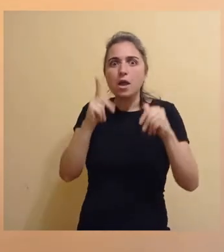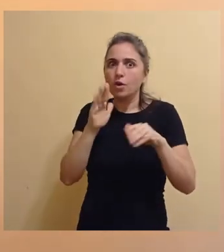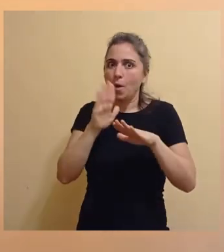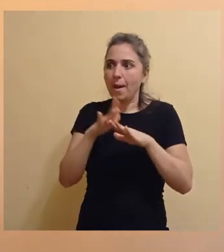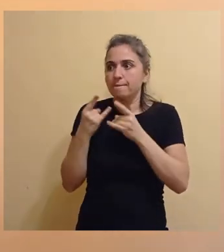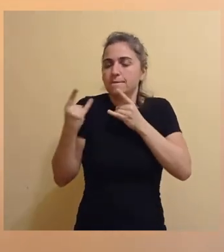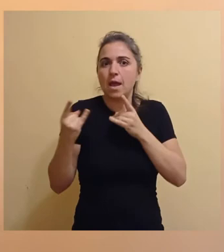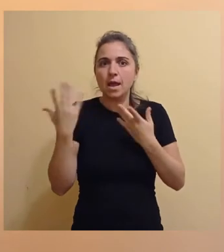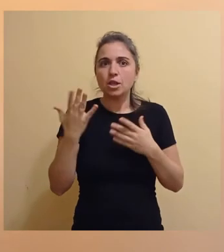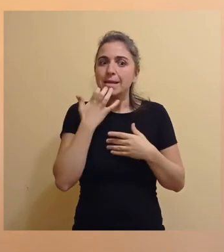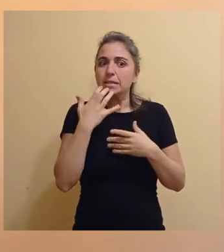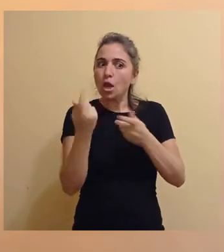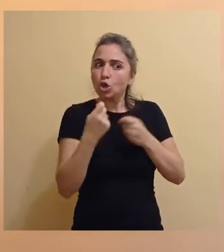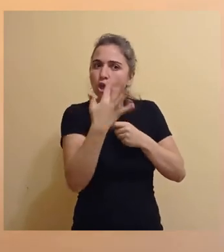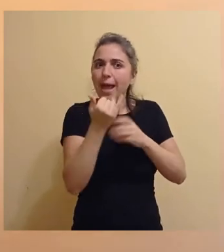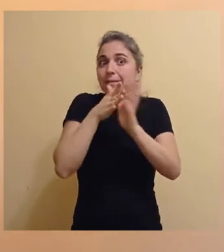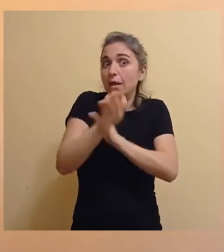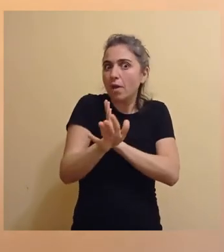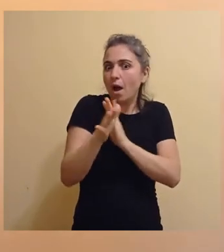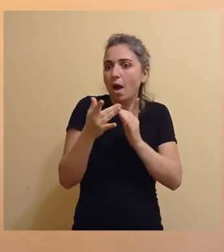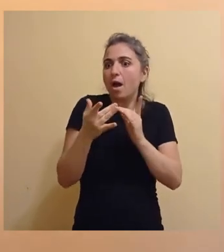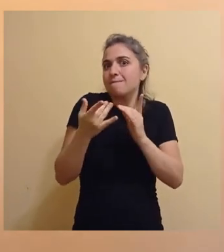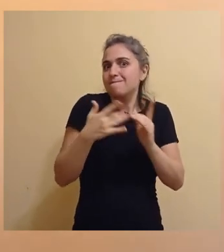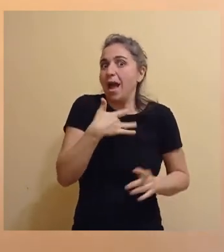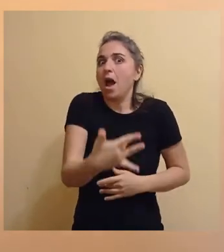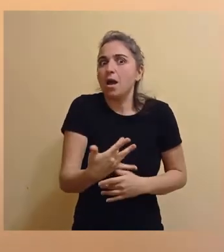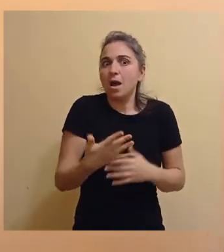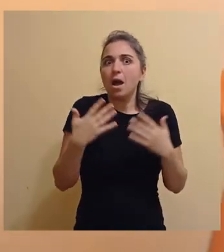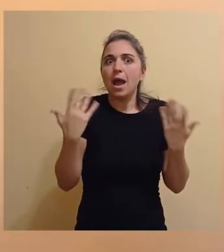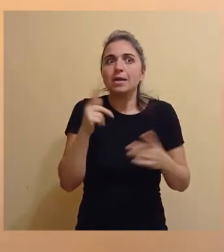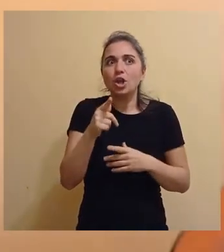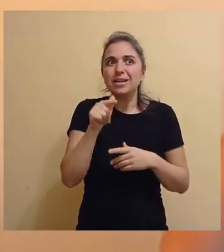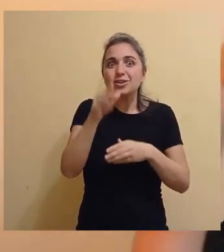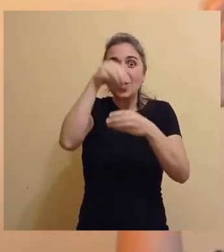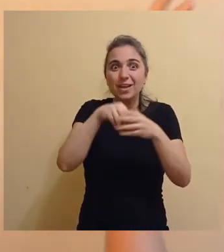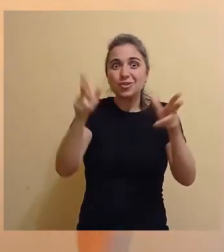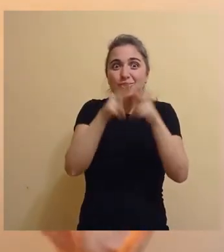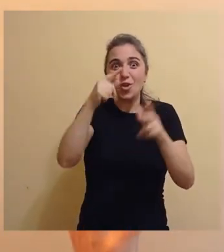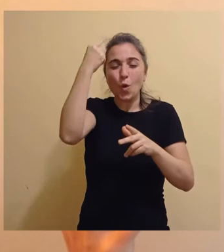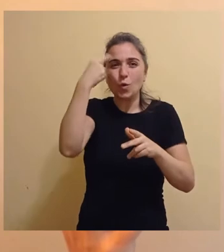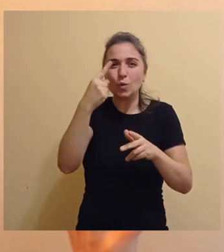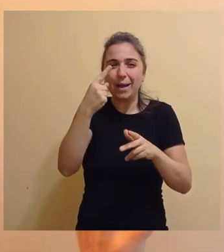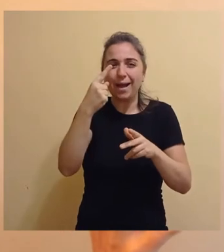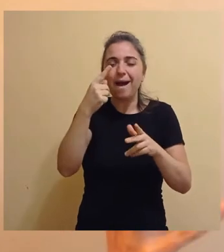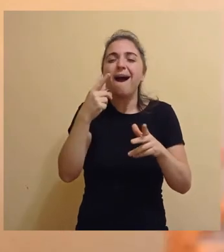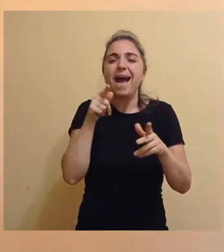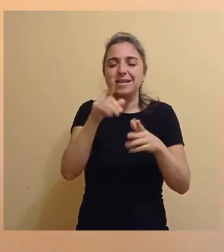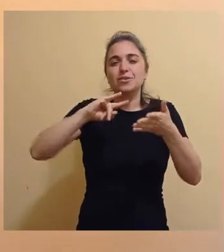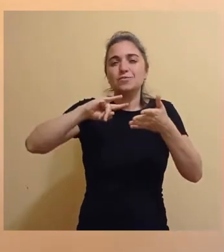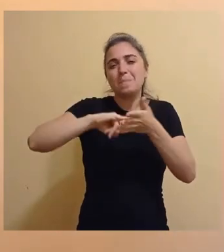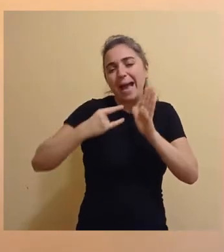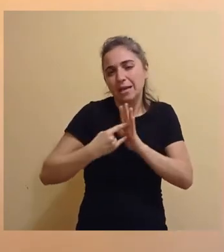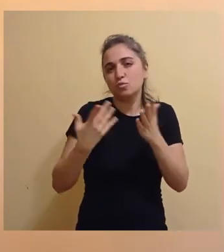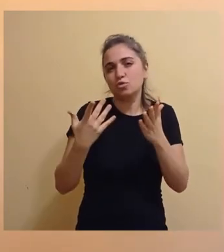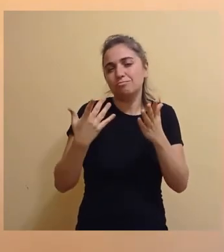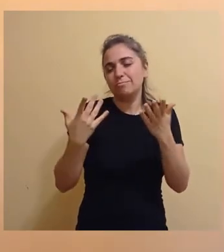hacer esfuerzos por amor y que si me controla es porque me quiere, ¿no? Entonces está como muy metido esa sociocultura de la que hablábamos en